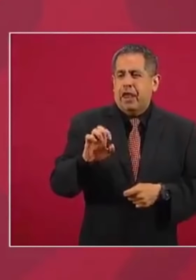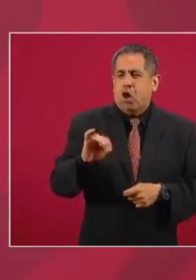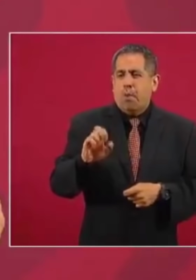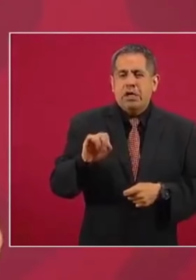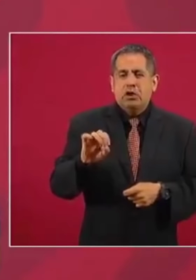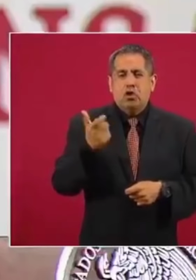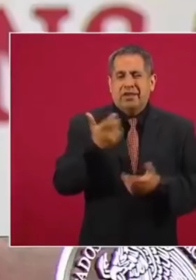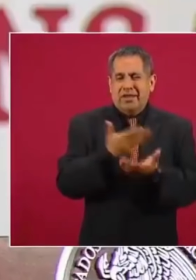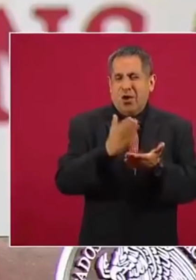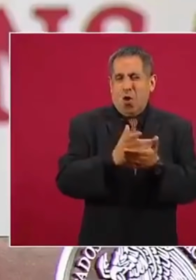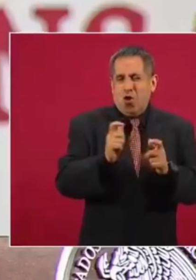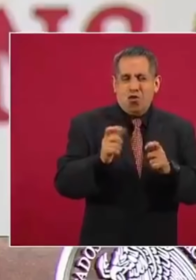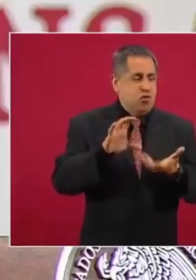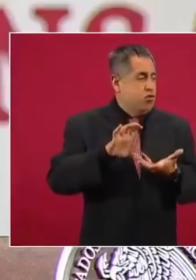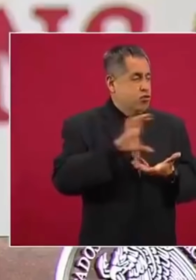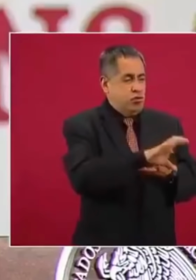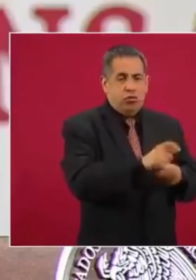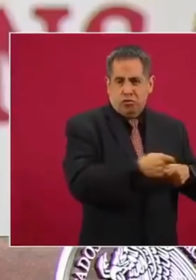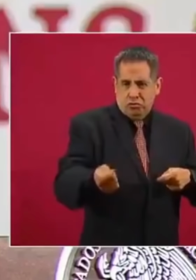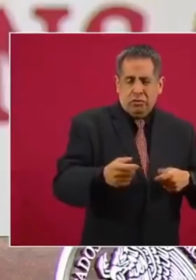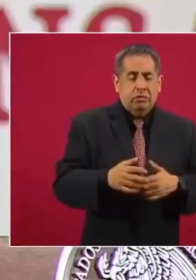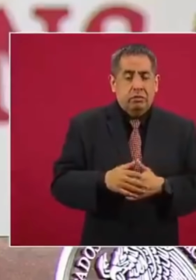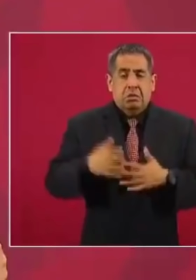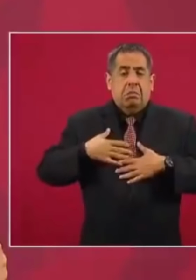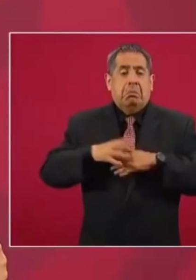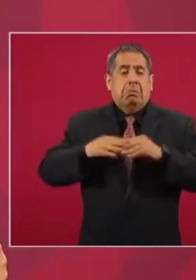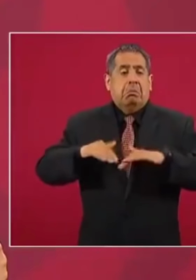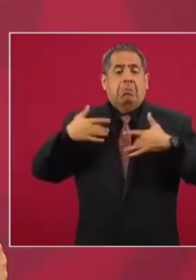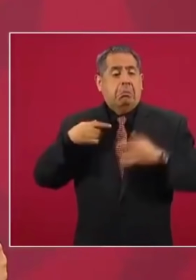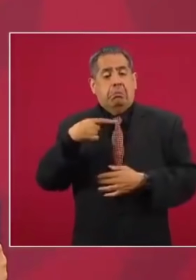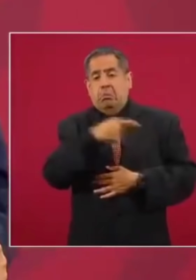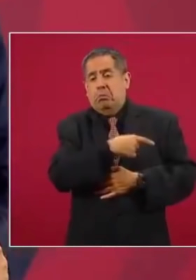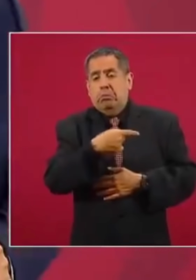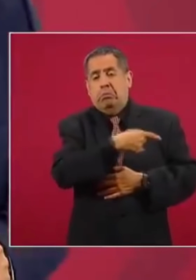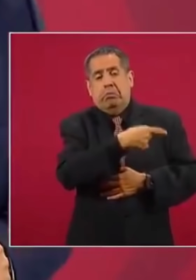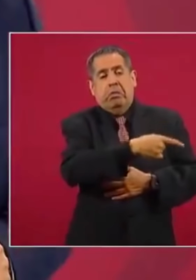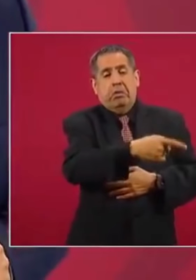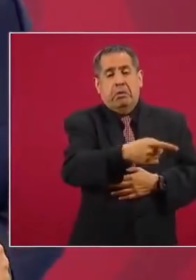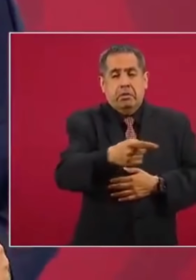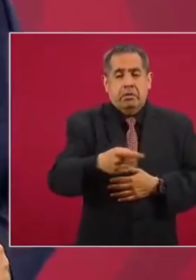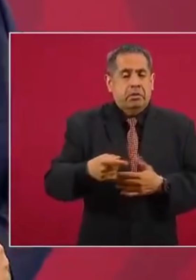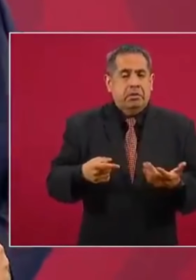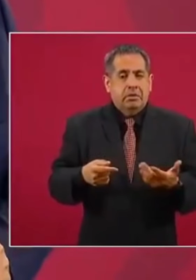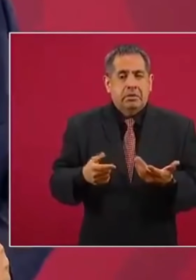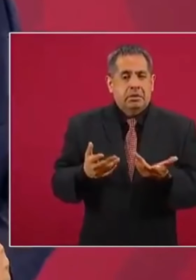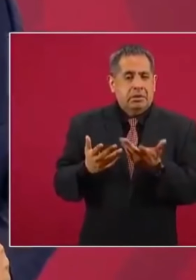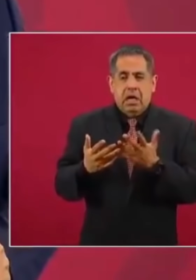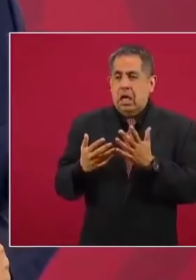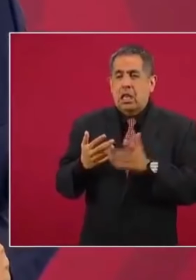porque de esta manera ya no había que este apego a la